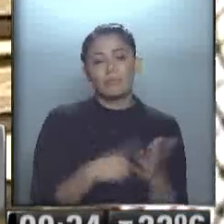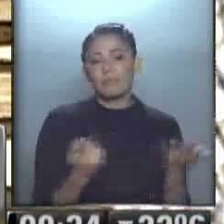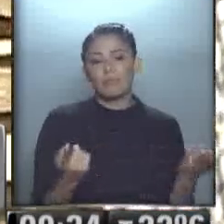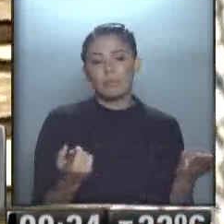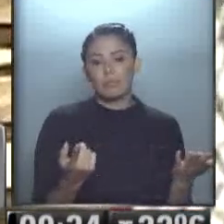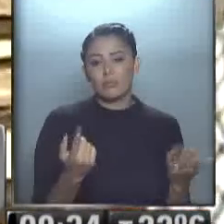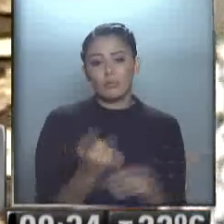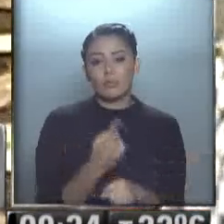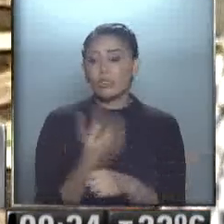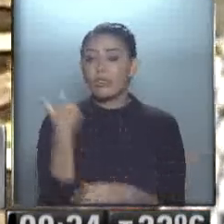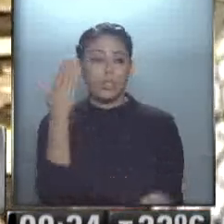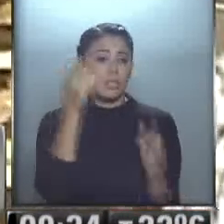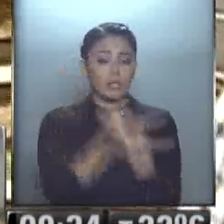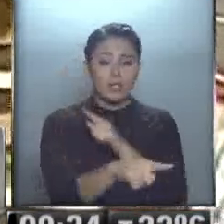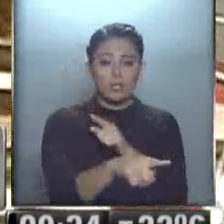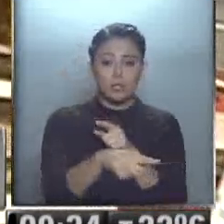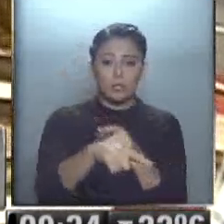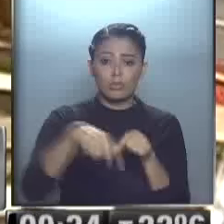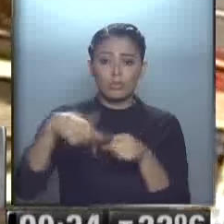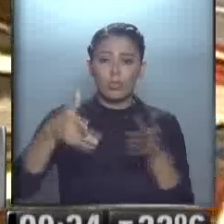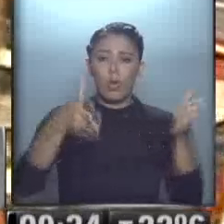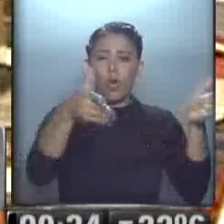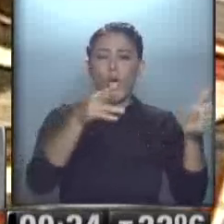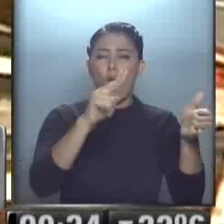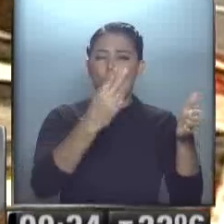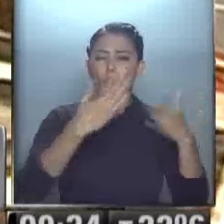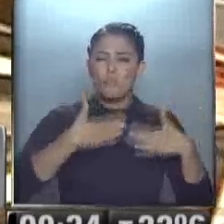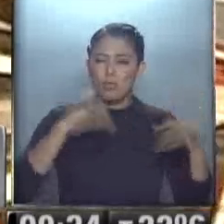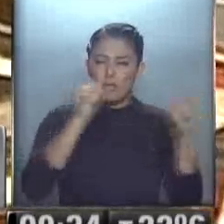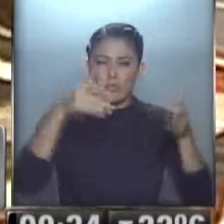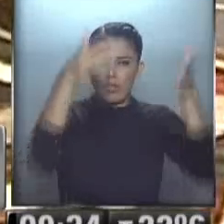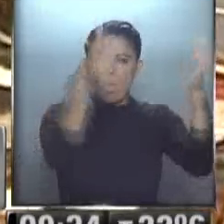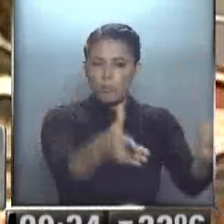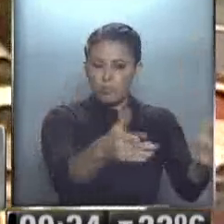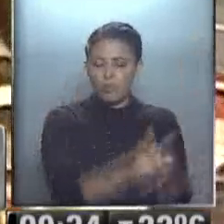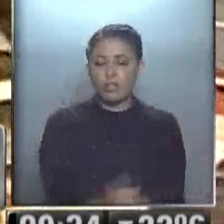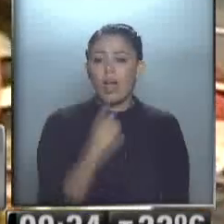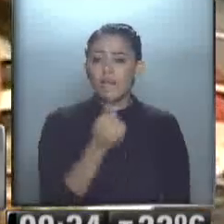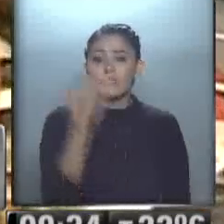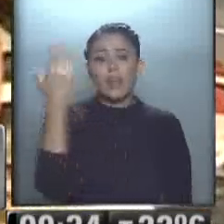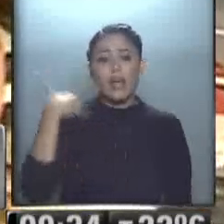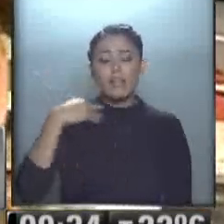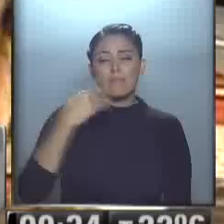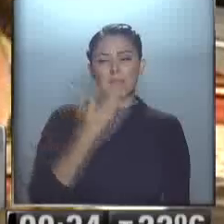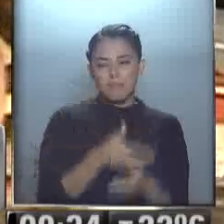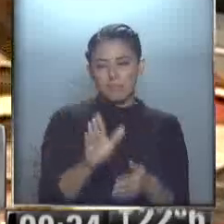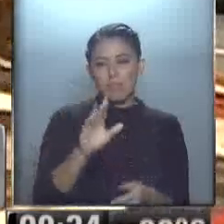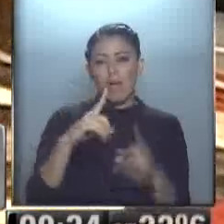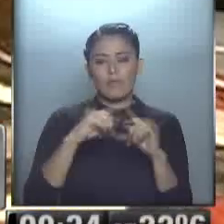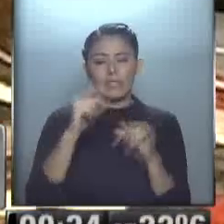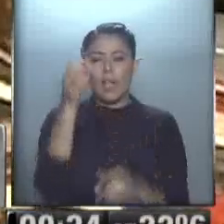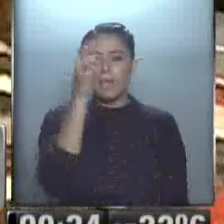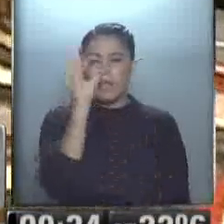desgraciadamente, y nos fuimos a la morgue, desde ahí del Argerich. Pero le digo que hace 13 años, va a ser 13 años el 20